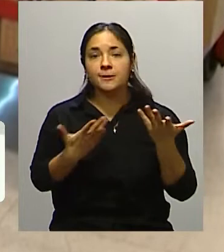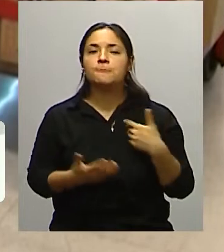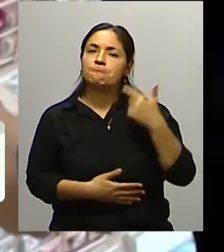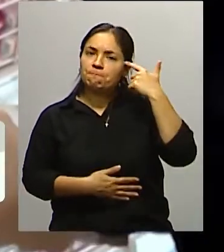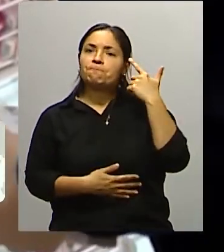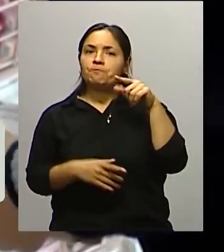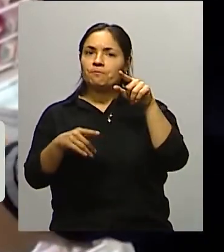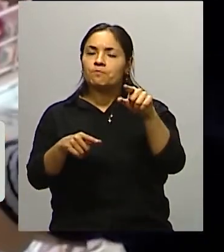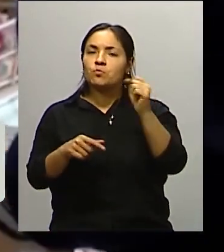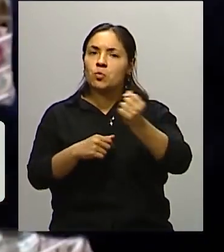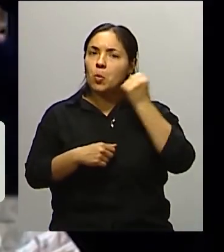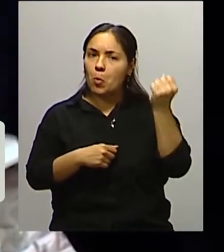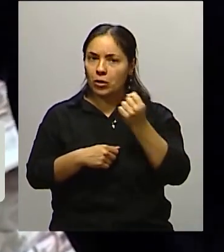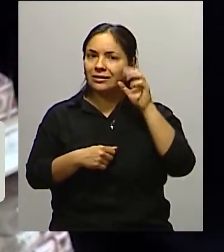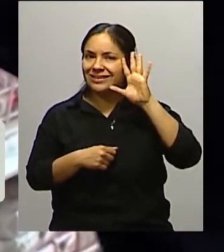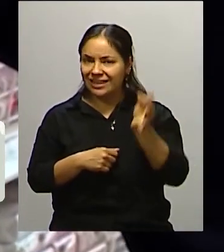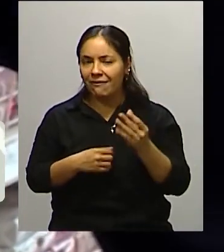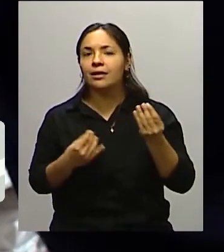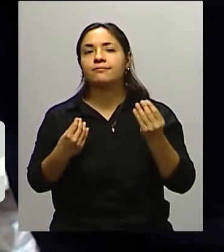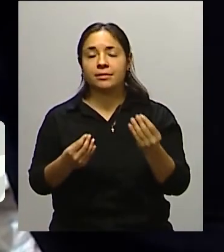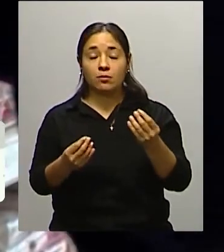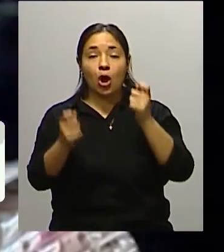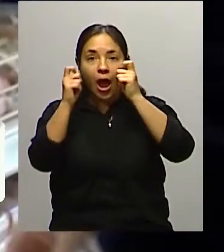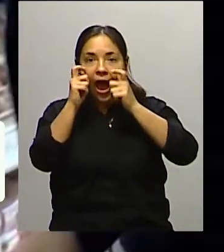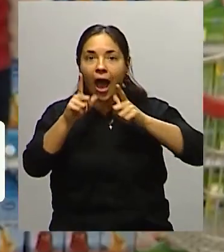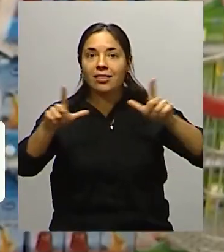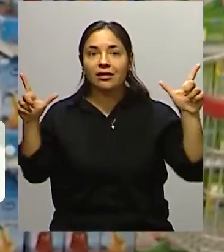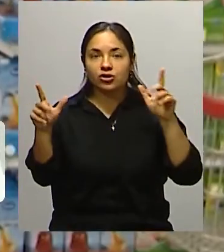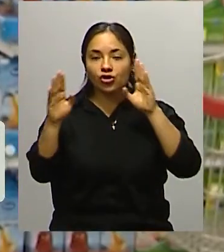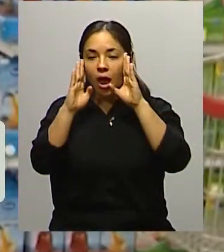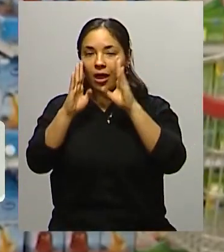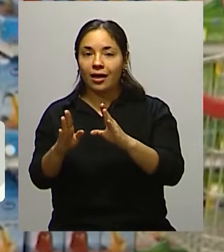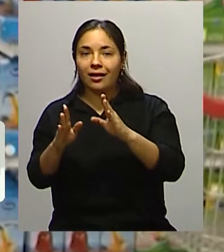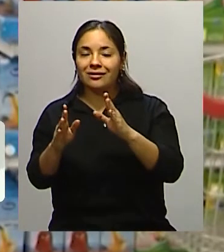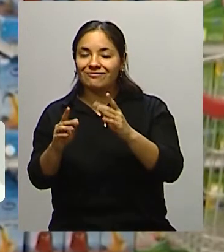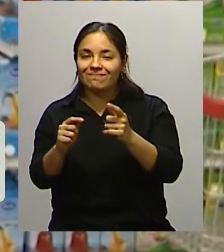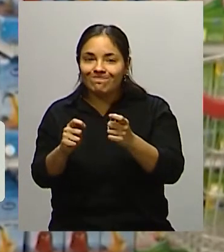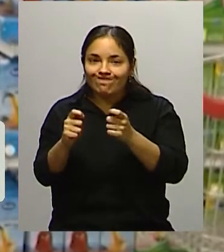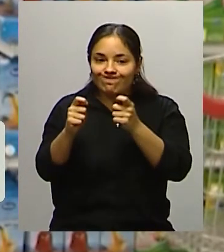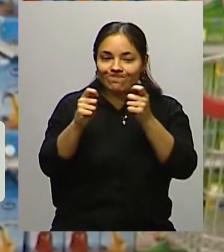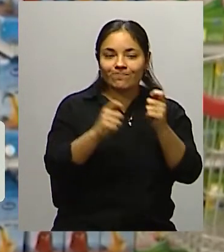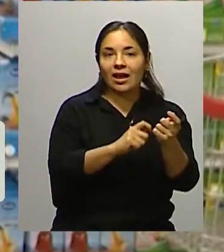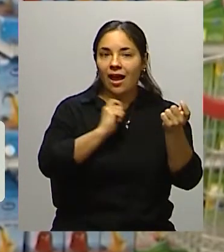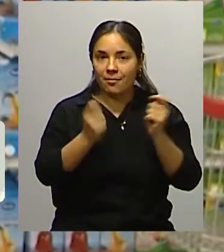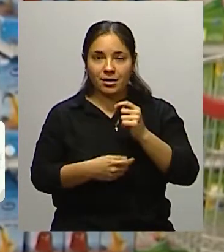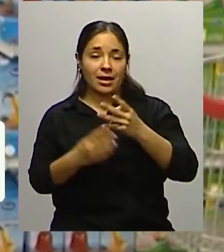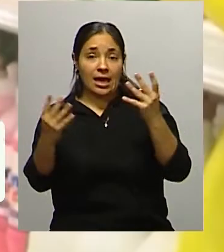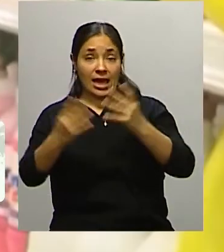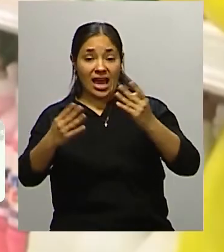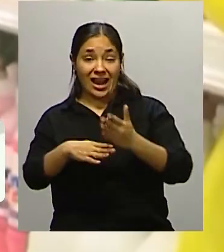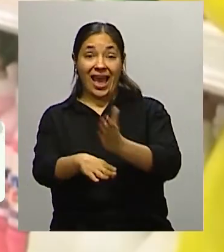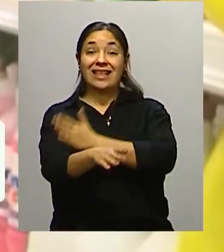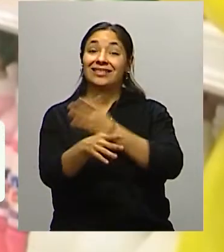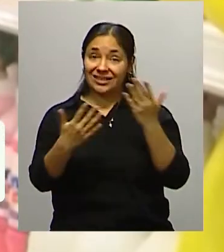ver cómo se ha desplazado el foco de atención. Mm. Preguerra era